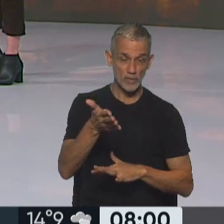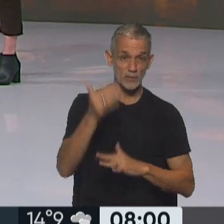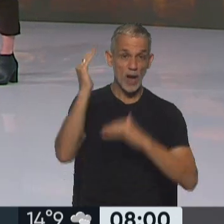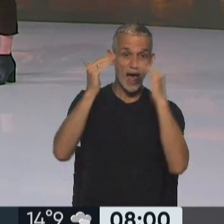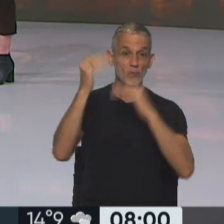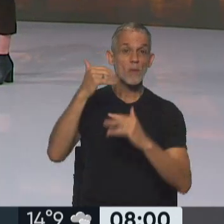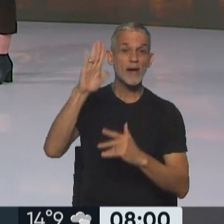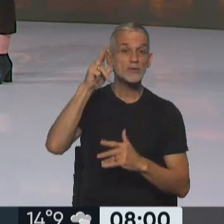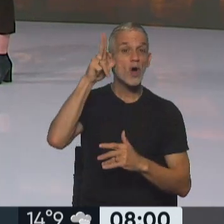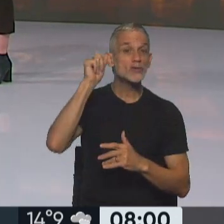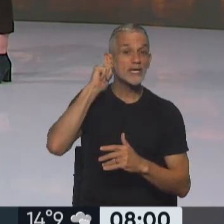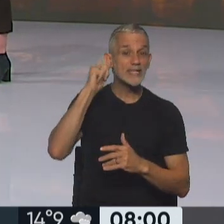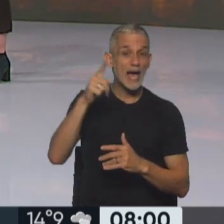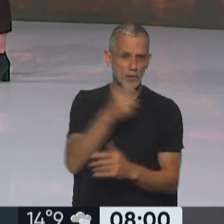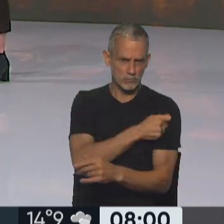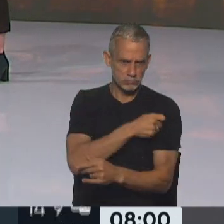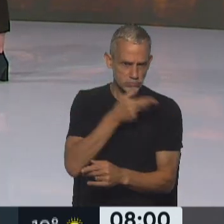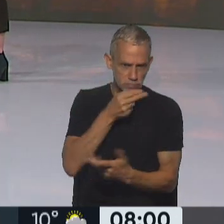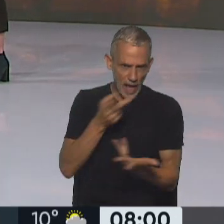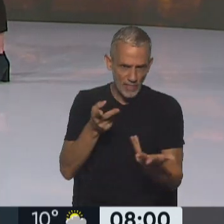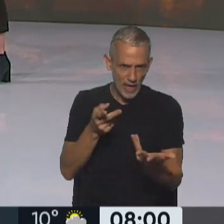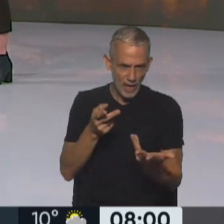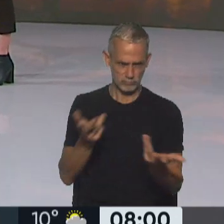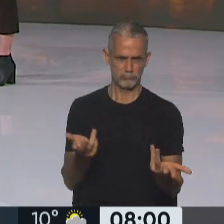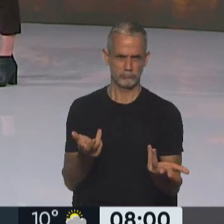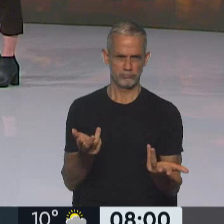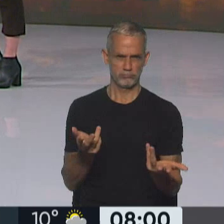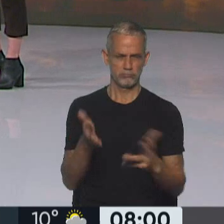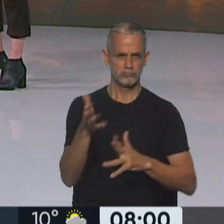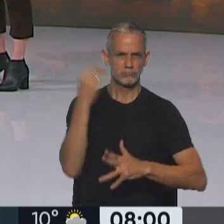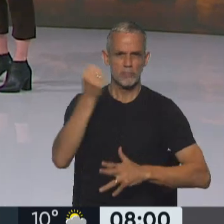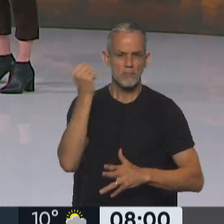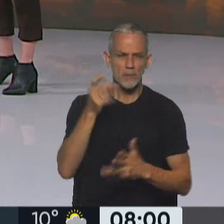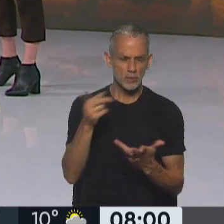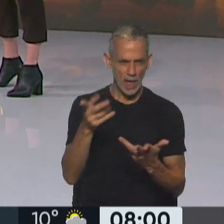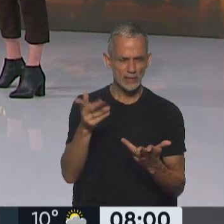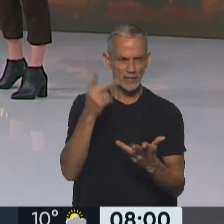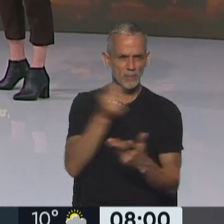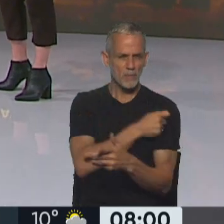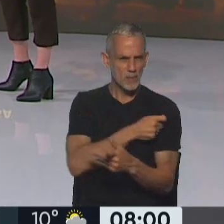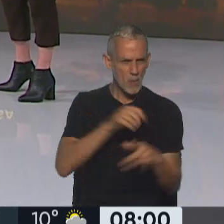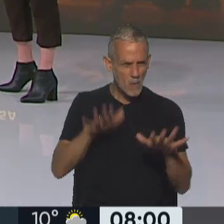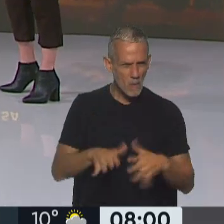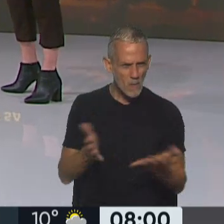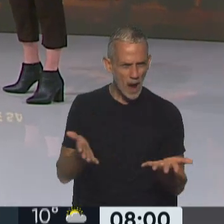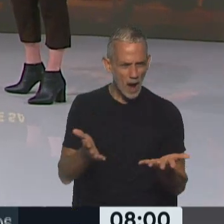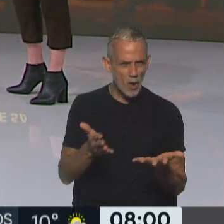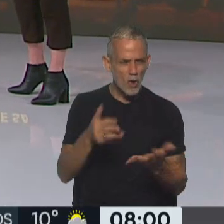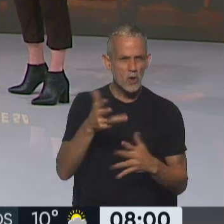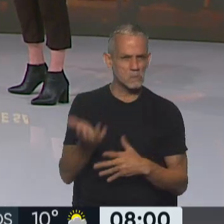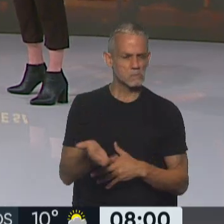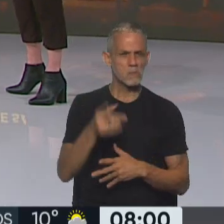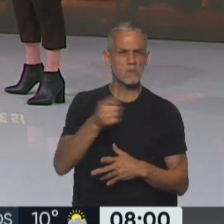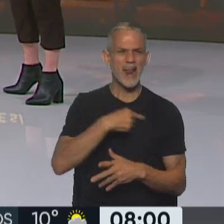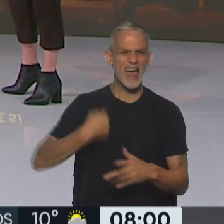adultos mayores de 80 años no está vacunado aún eso es de vacunación muy bajo es es bajo para